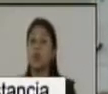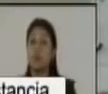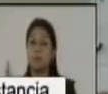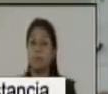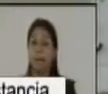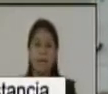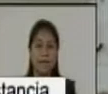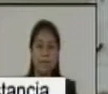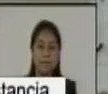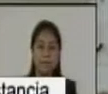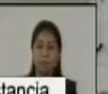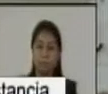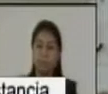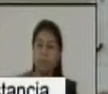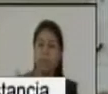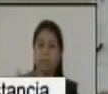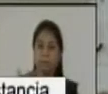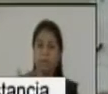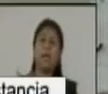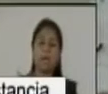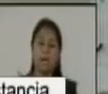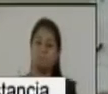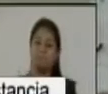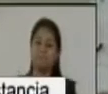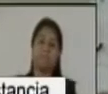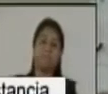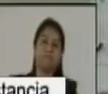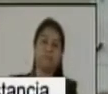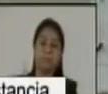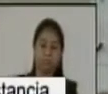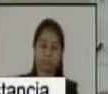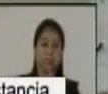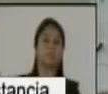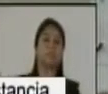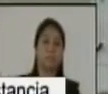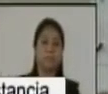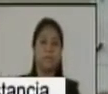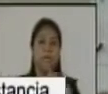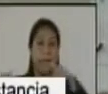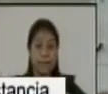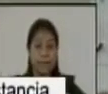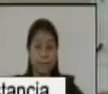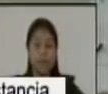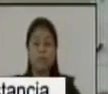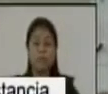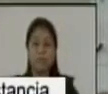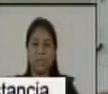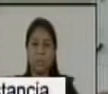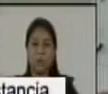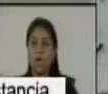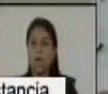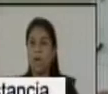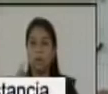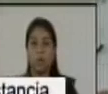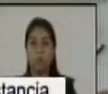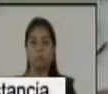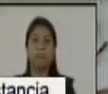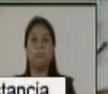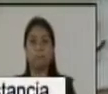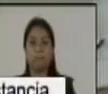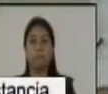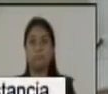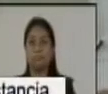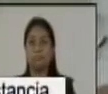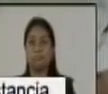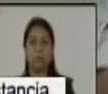que uno se contagie es el aislamiento. Y esta es una época en la que todo el mundo se paraliza.